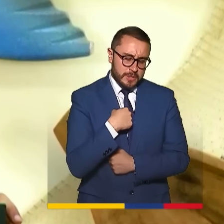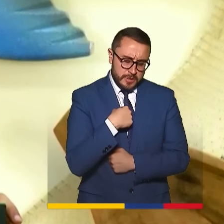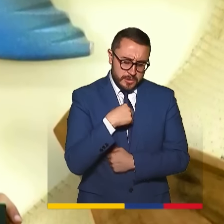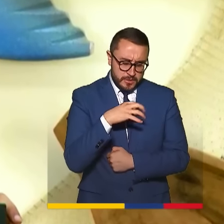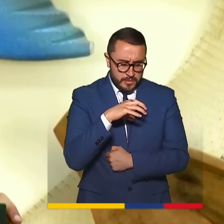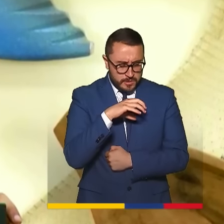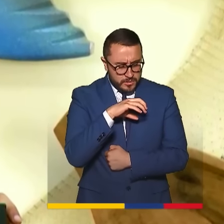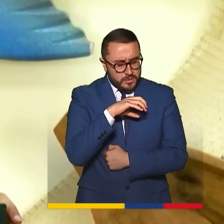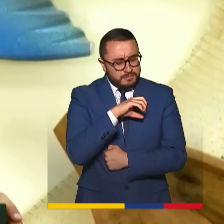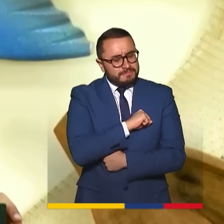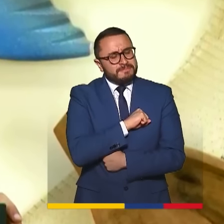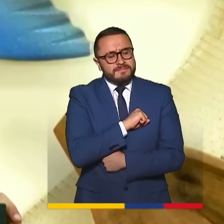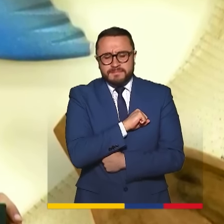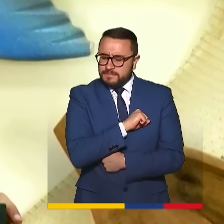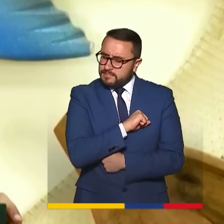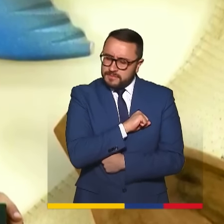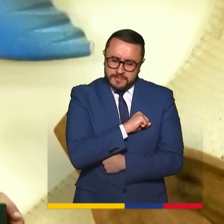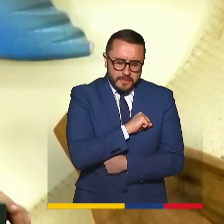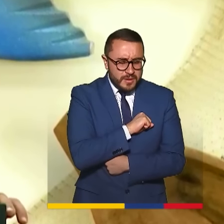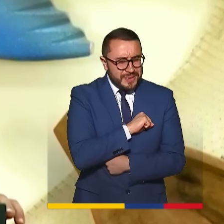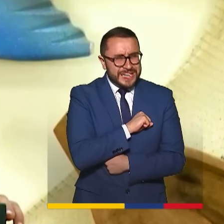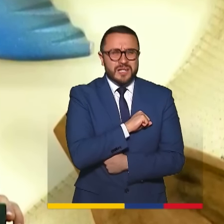vacío, desolado.